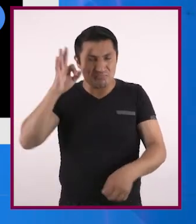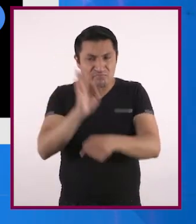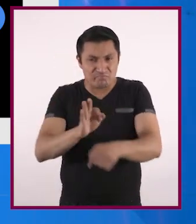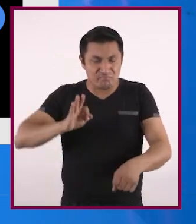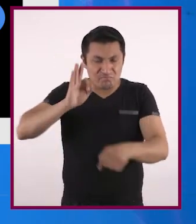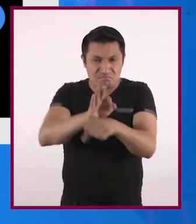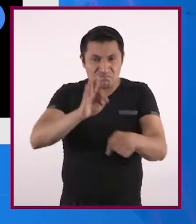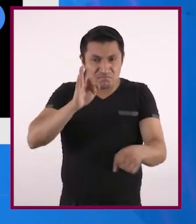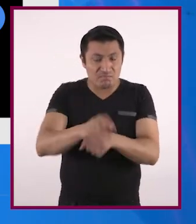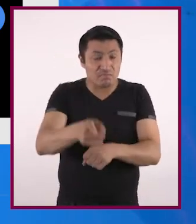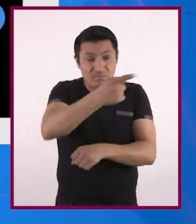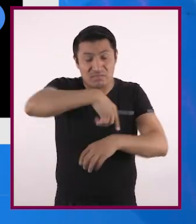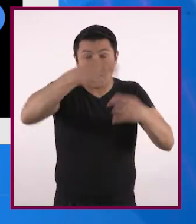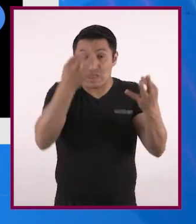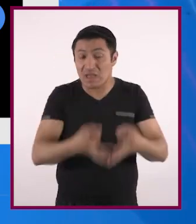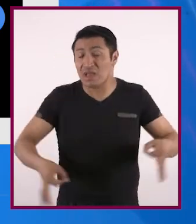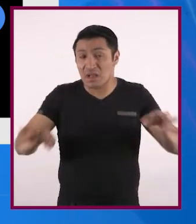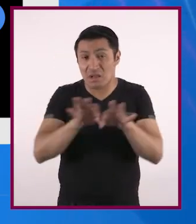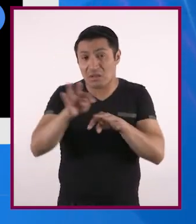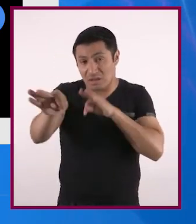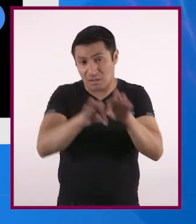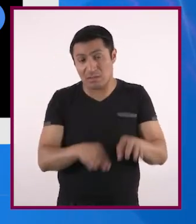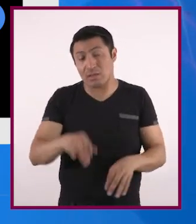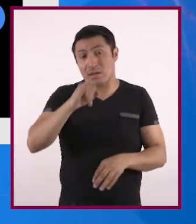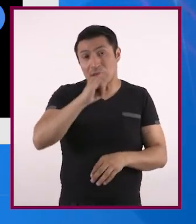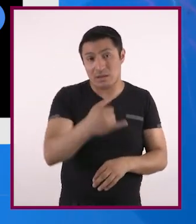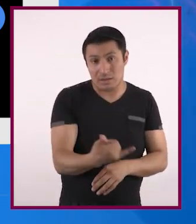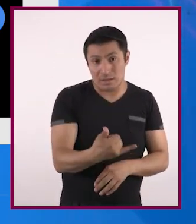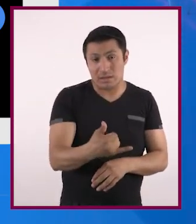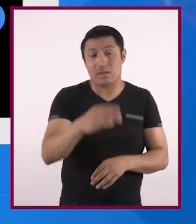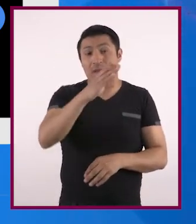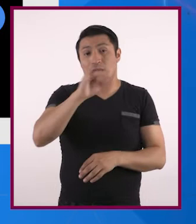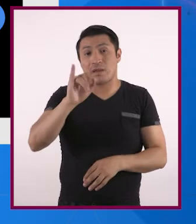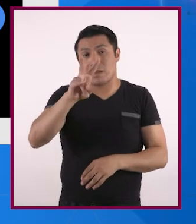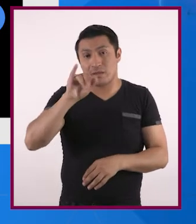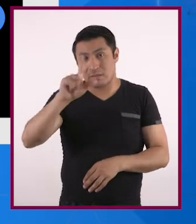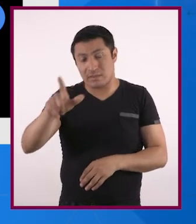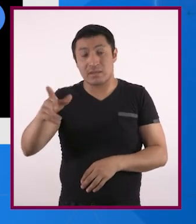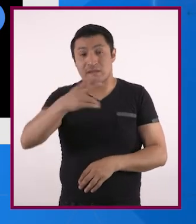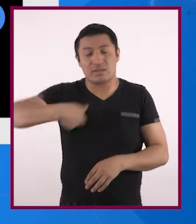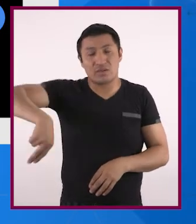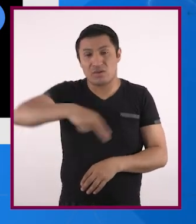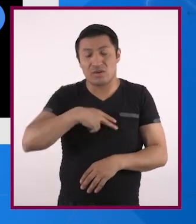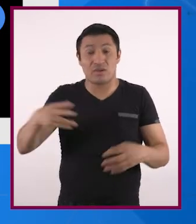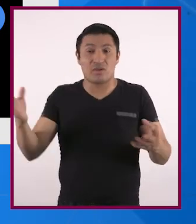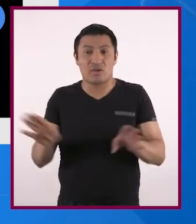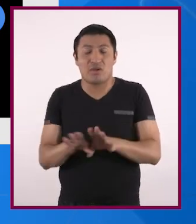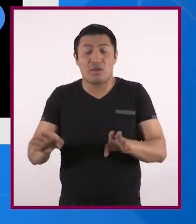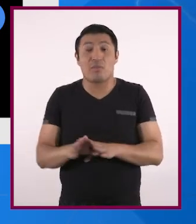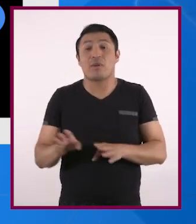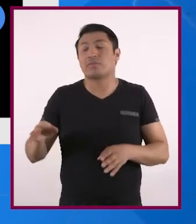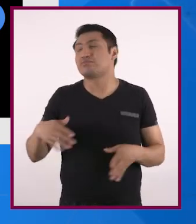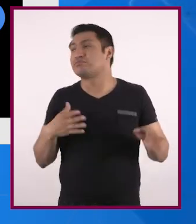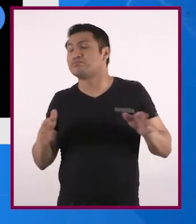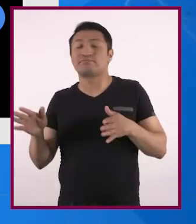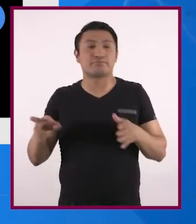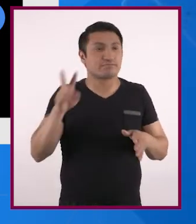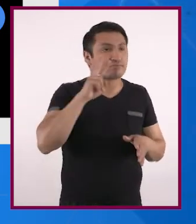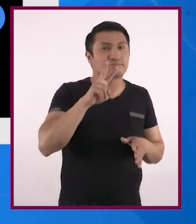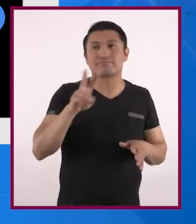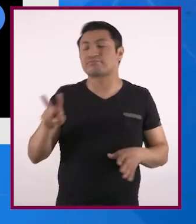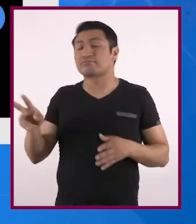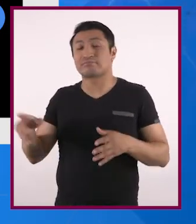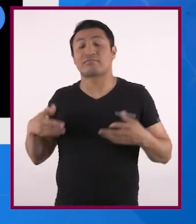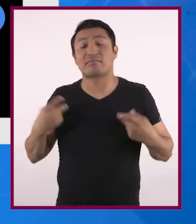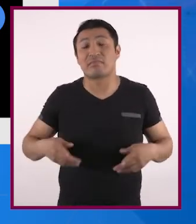es muy, muy relevante, y la sociedad civil no organizada, que somos pues todos los demás que andamos así de a pie y que vemos a la gente que está en la